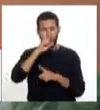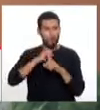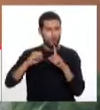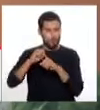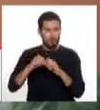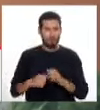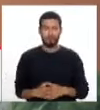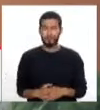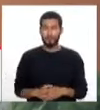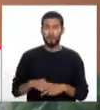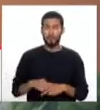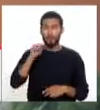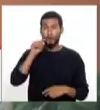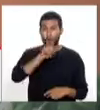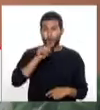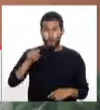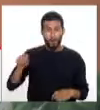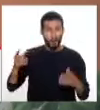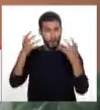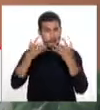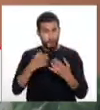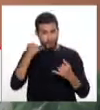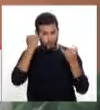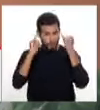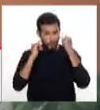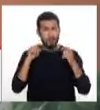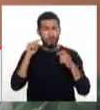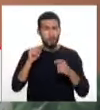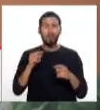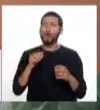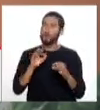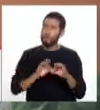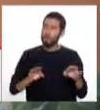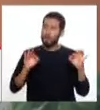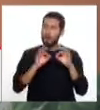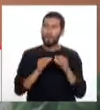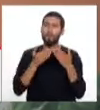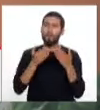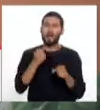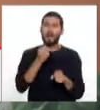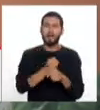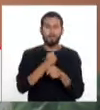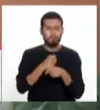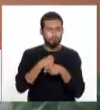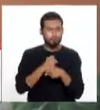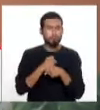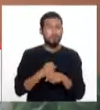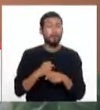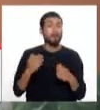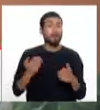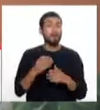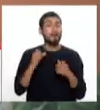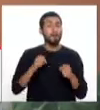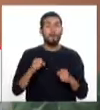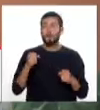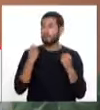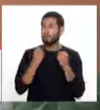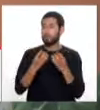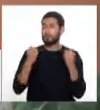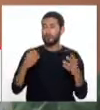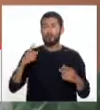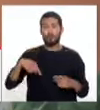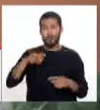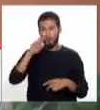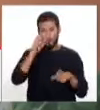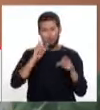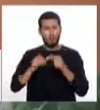Ustedes han sido la principal fuente generadora de empleo y la alternativa para millones de